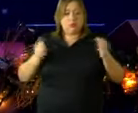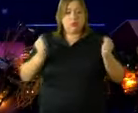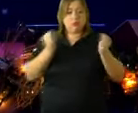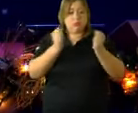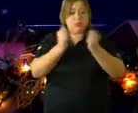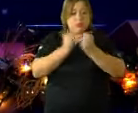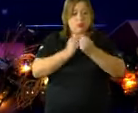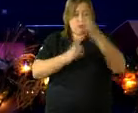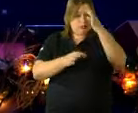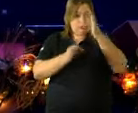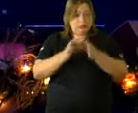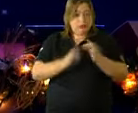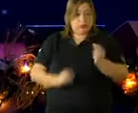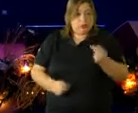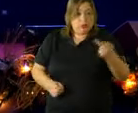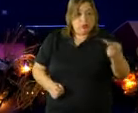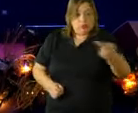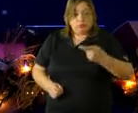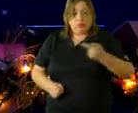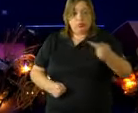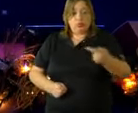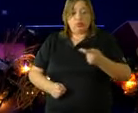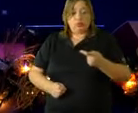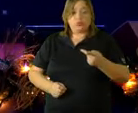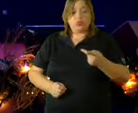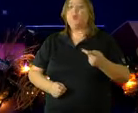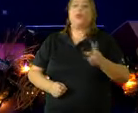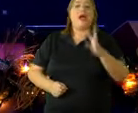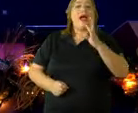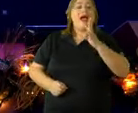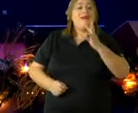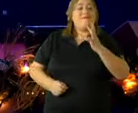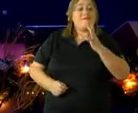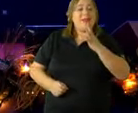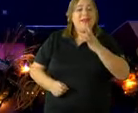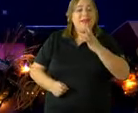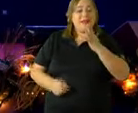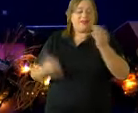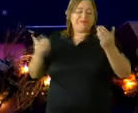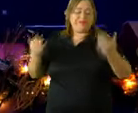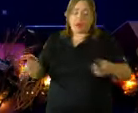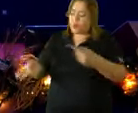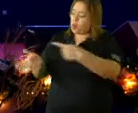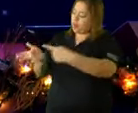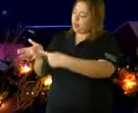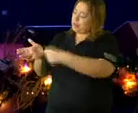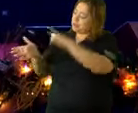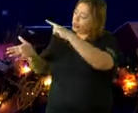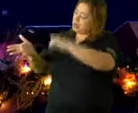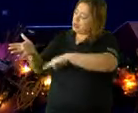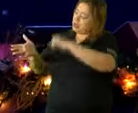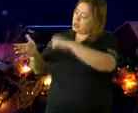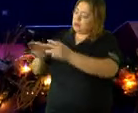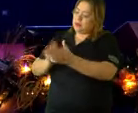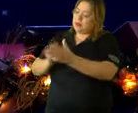estamos llamados a hablar como habla Dios, a hablar las cosas conforme a la palabra. Por fe